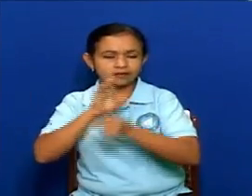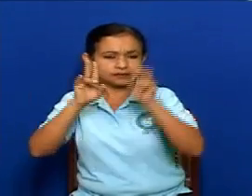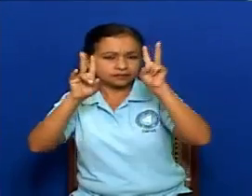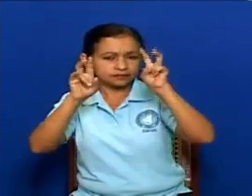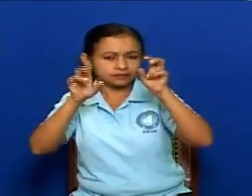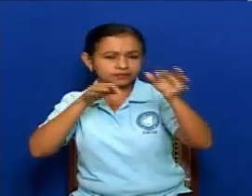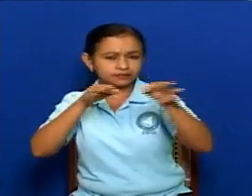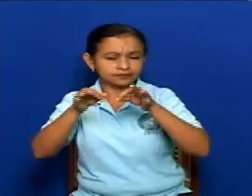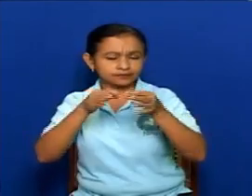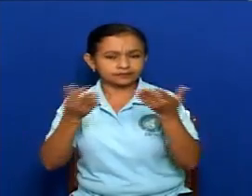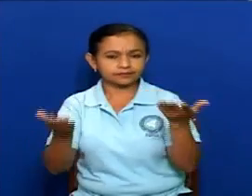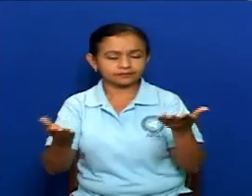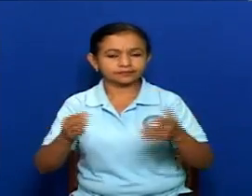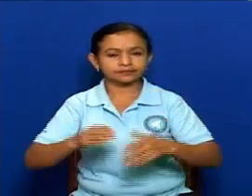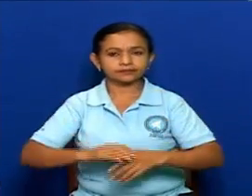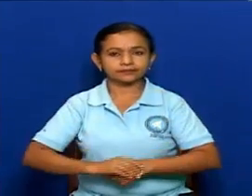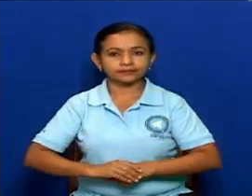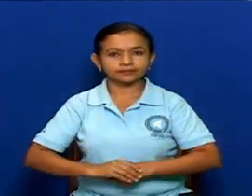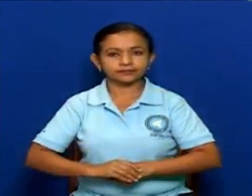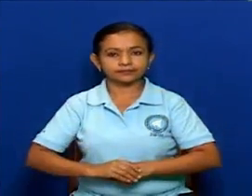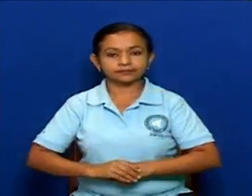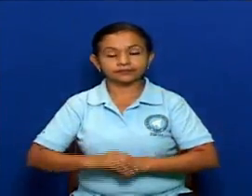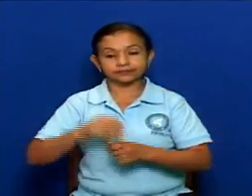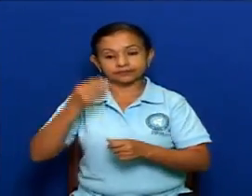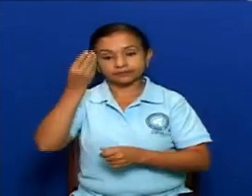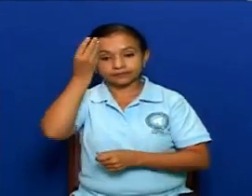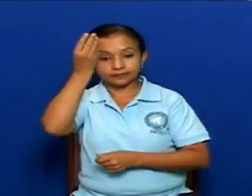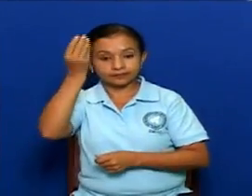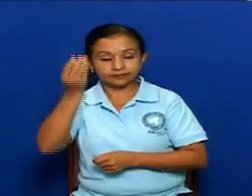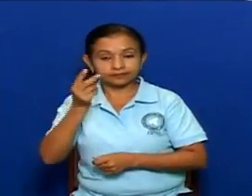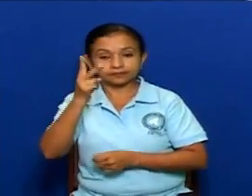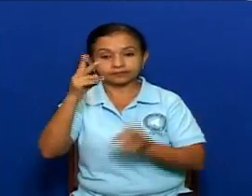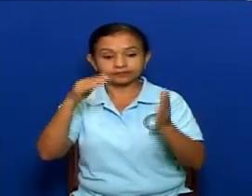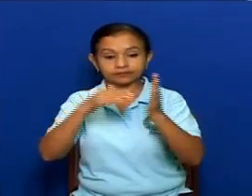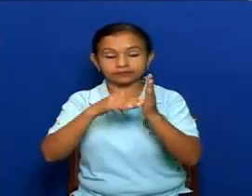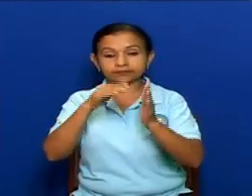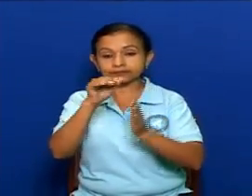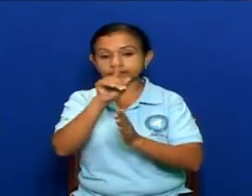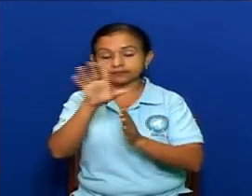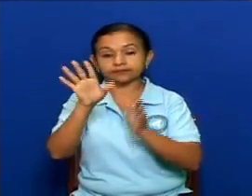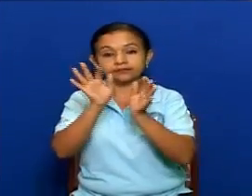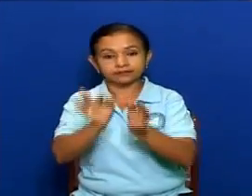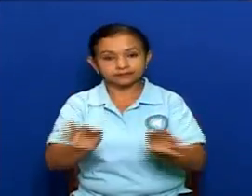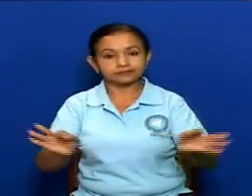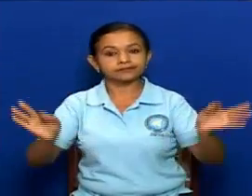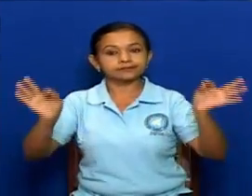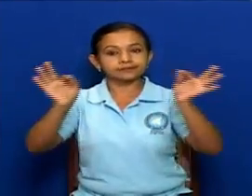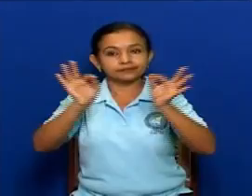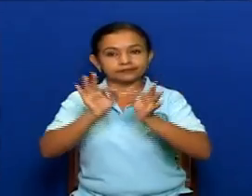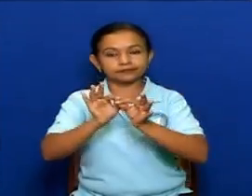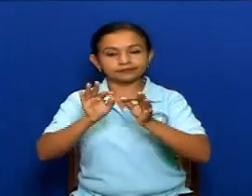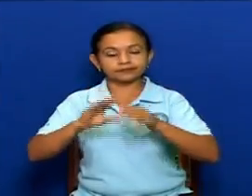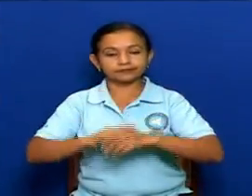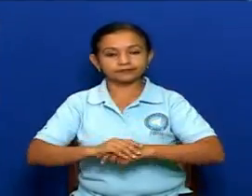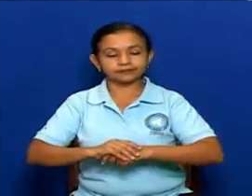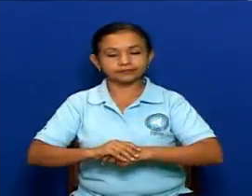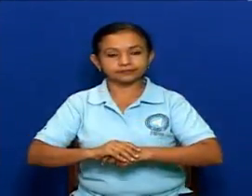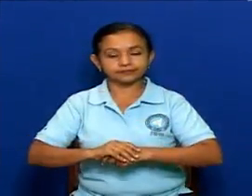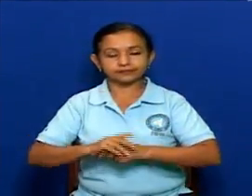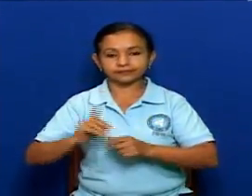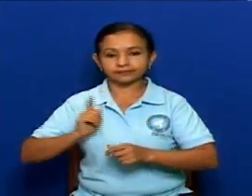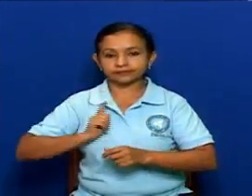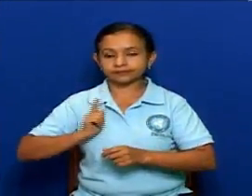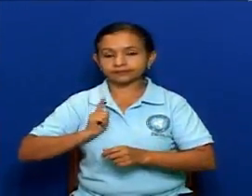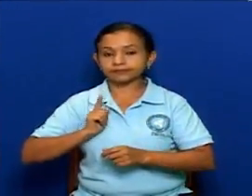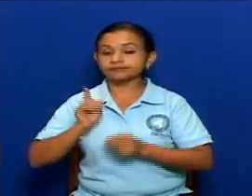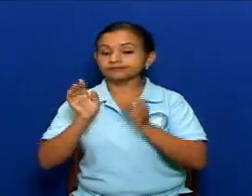eso. Sí, esta promoción del 2015 para nosotros es muy importante. ¿Por qué es muy importante? Tiene un valor